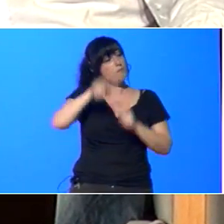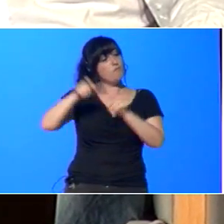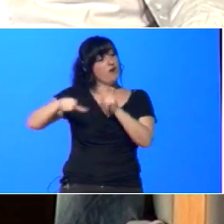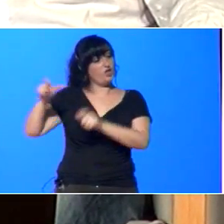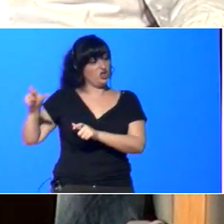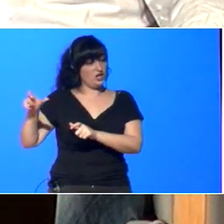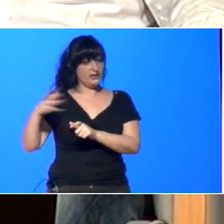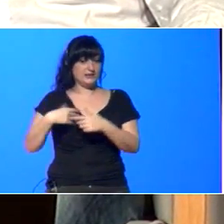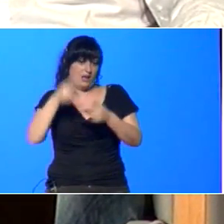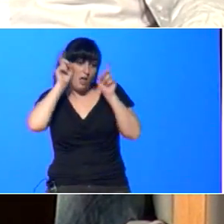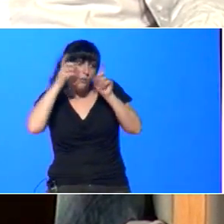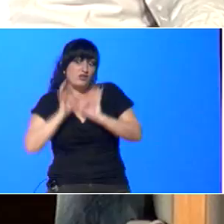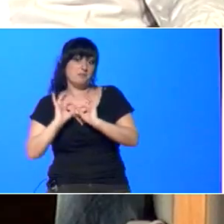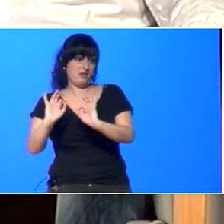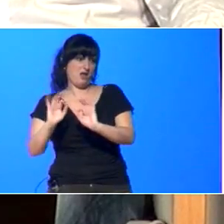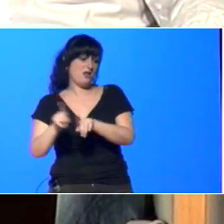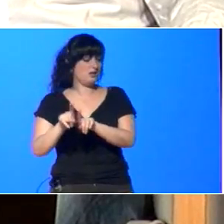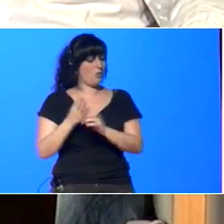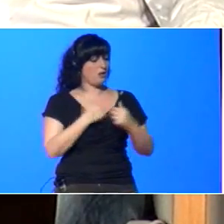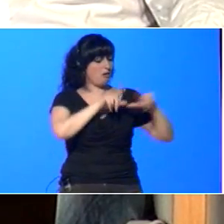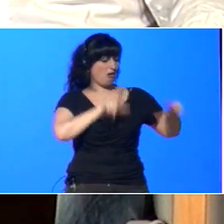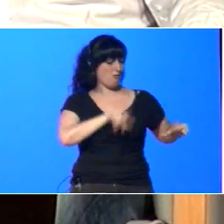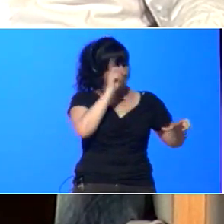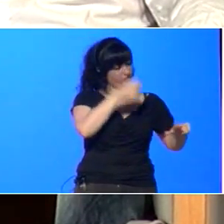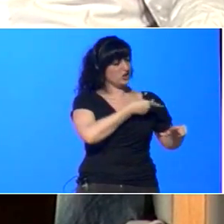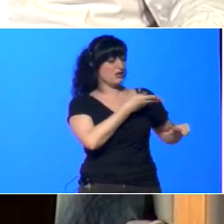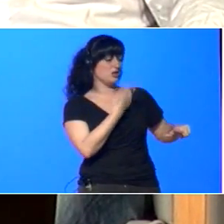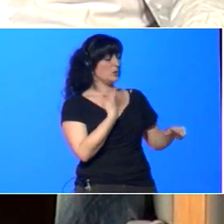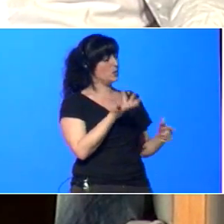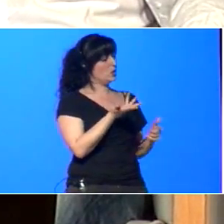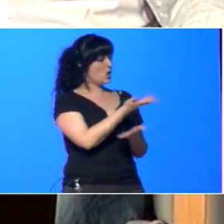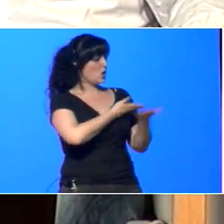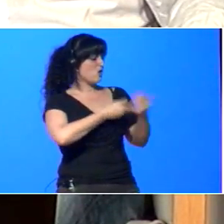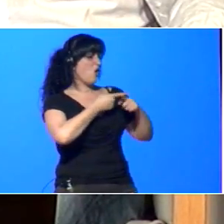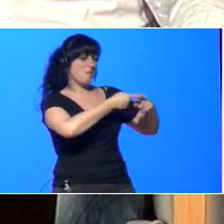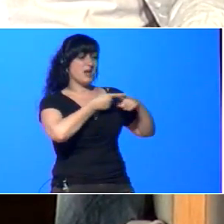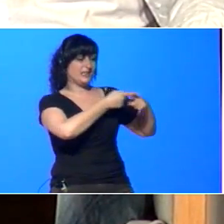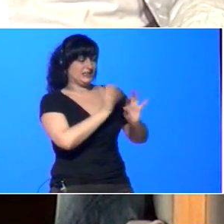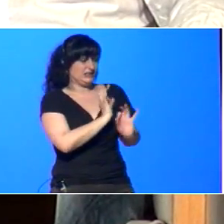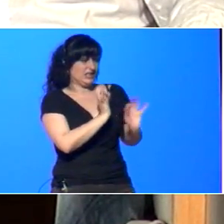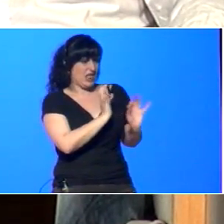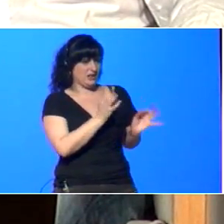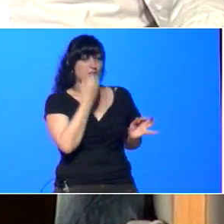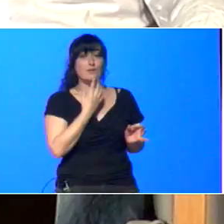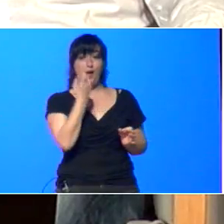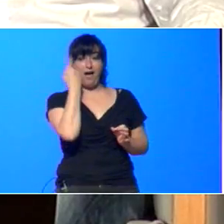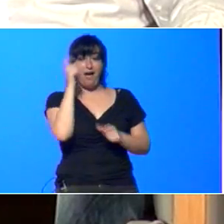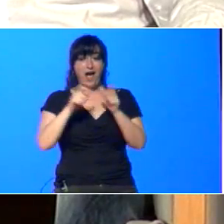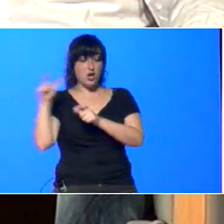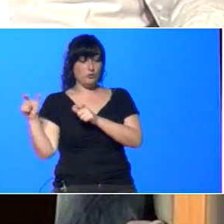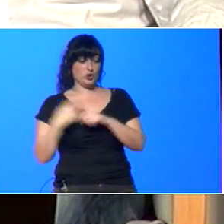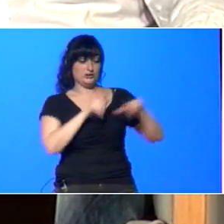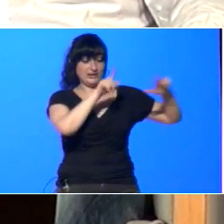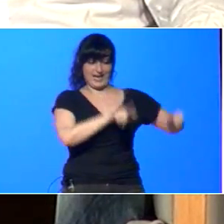en el claustro no compartimos, ¿vale? Los alumnos que no estaban en el aula de educación especial han empatizado,